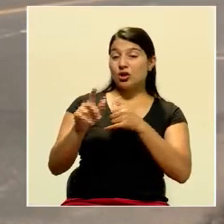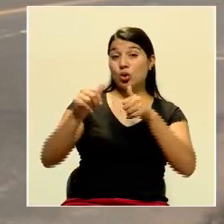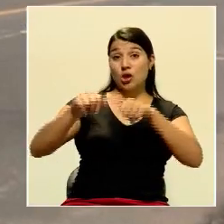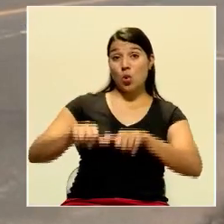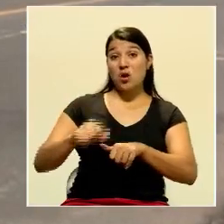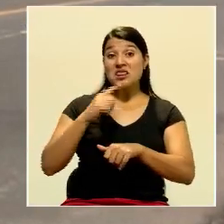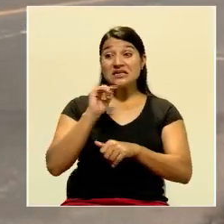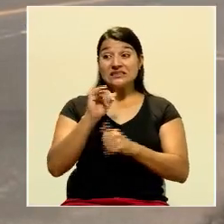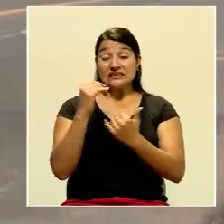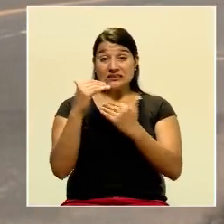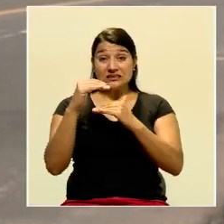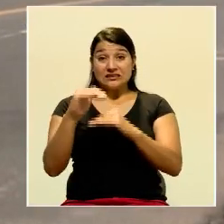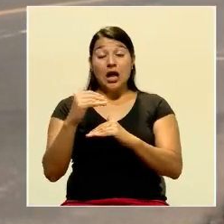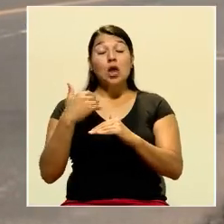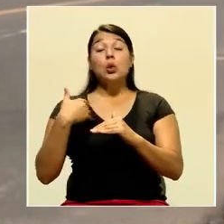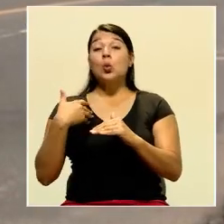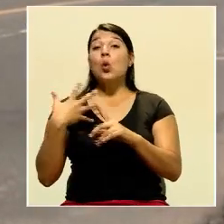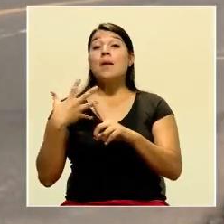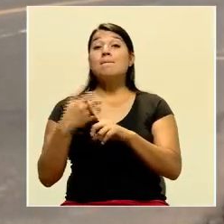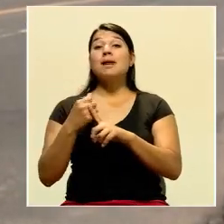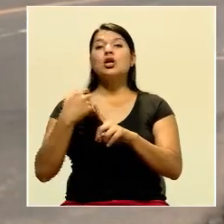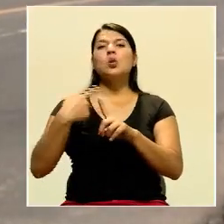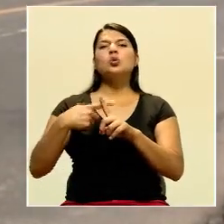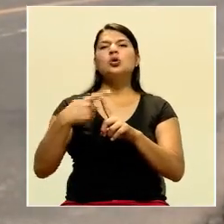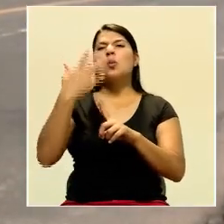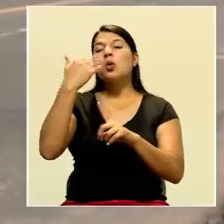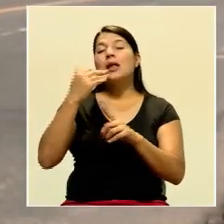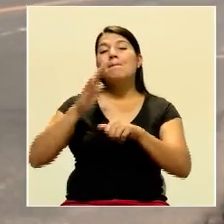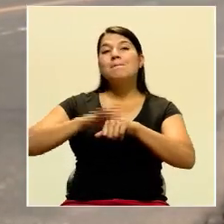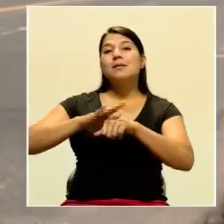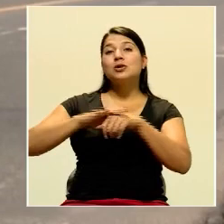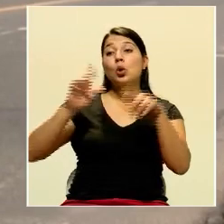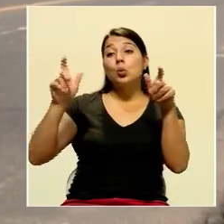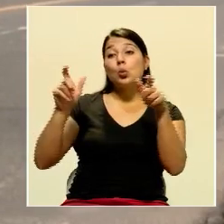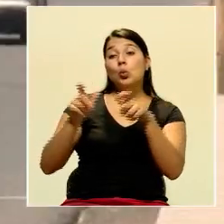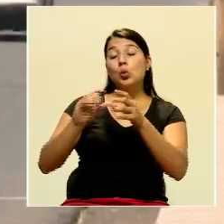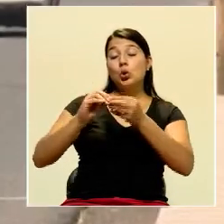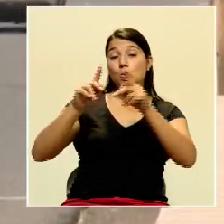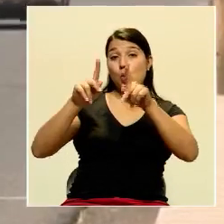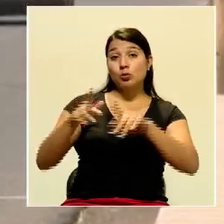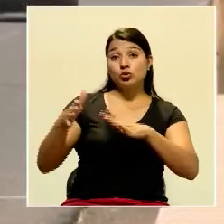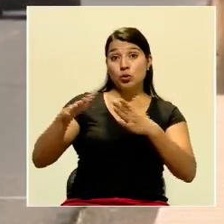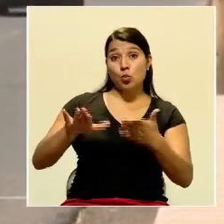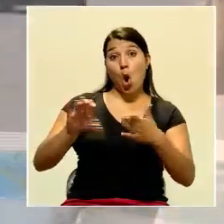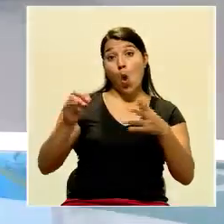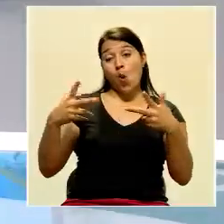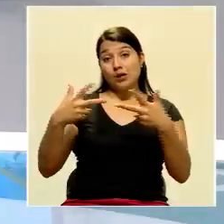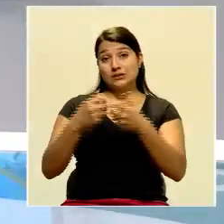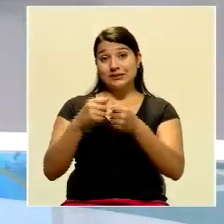impacto positivo debido a que ha permitido la reducción de muertes y accidentes en la carretera.